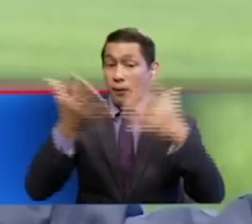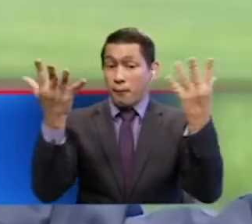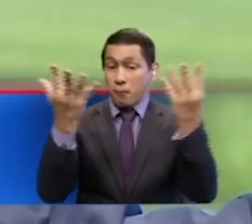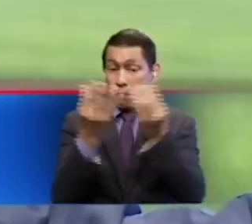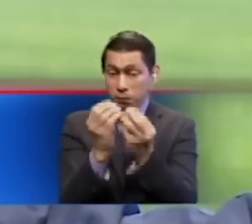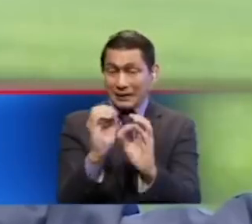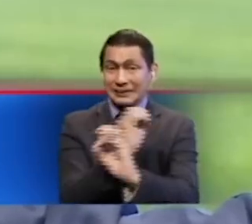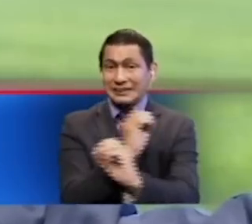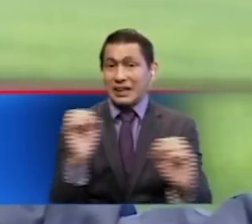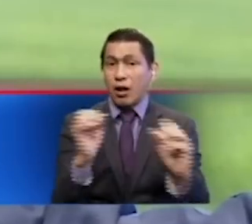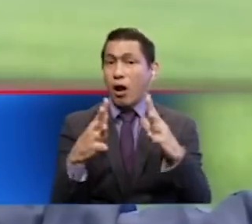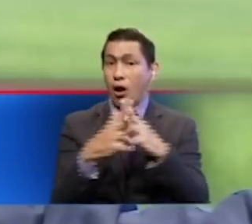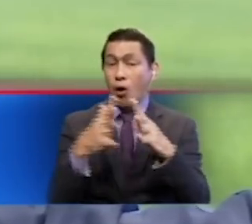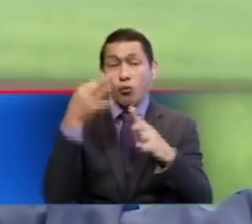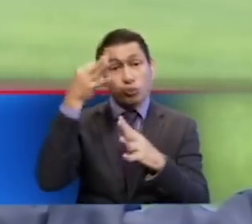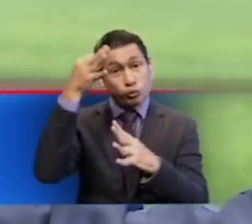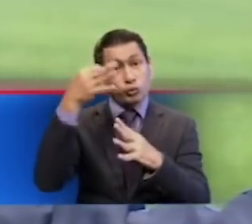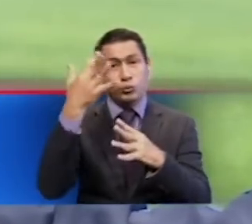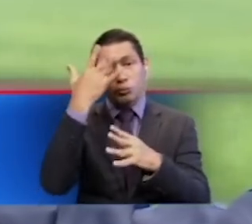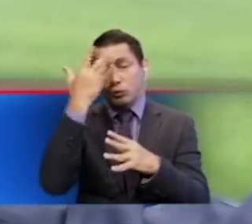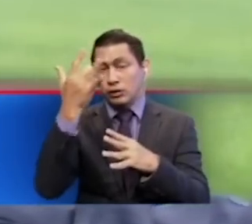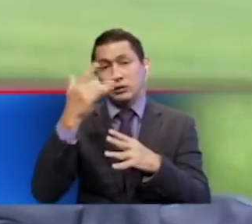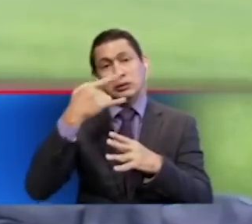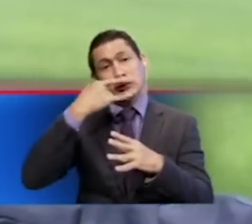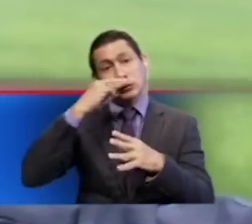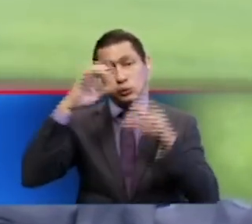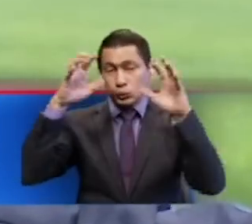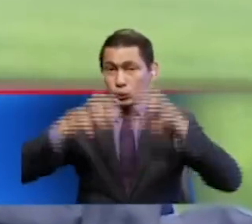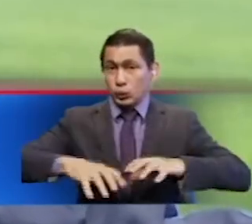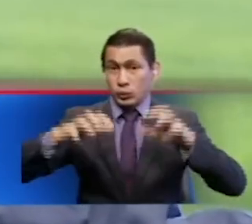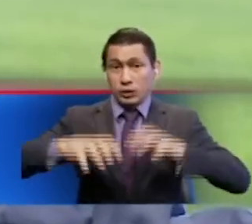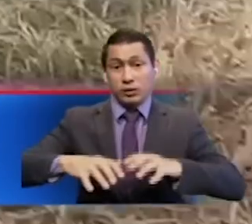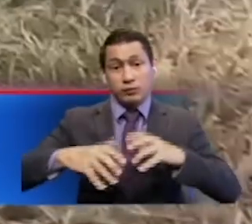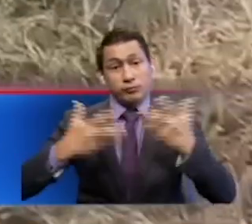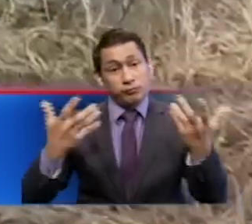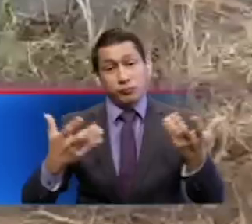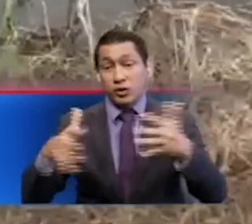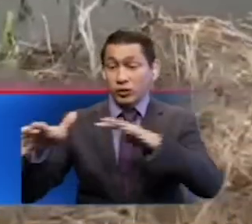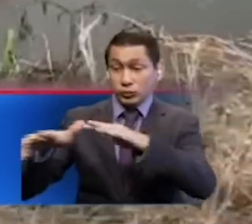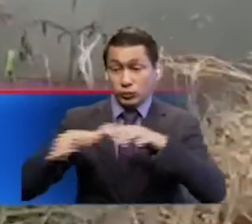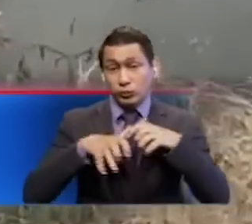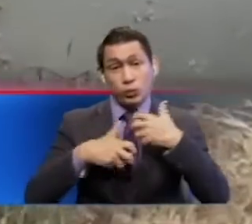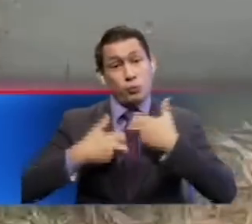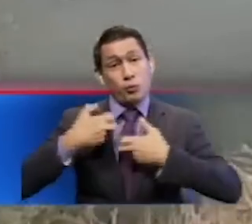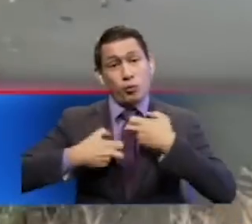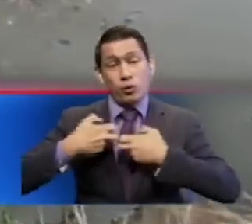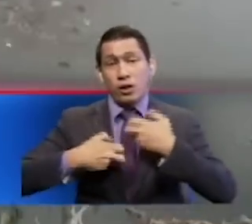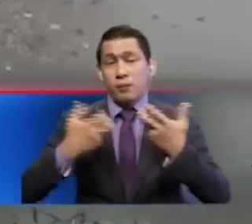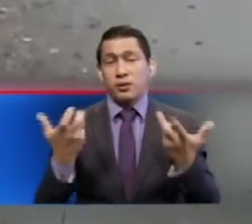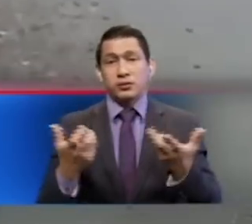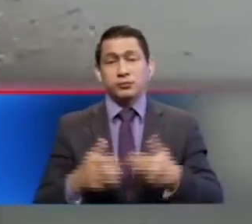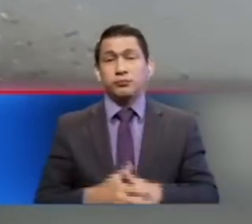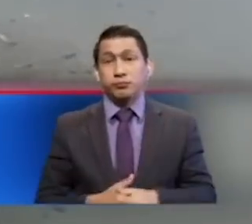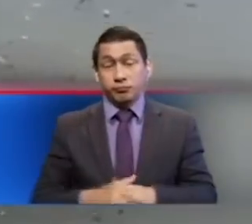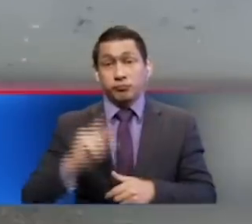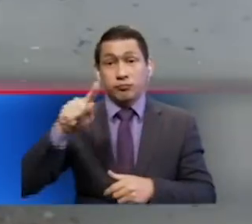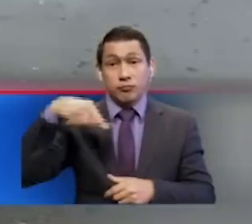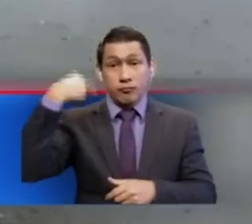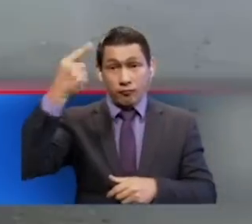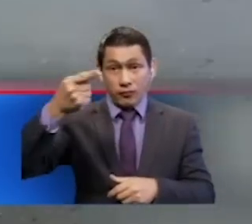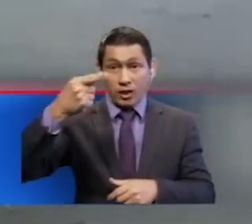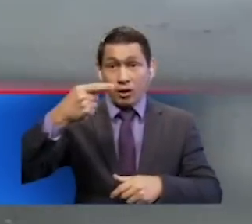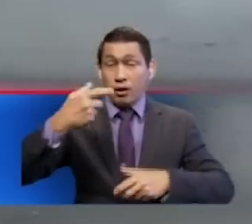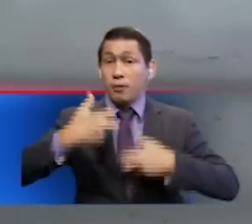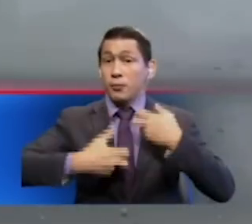produce, no se importaría. Entonces, todo esto le afecta al pequeño agricultor. Y advierten que la situación será más compleja con la llegada